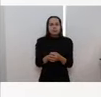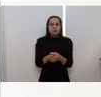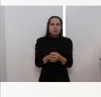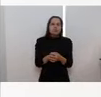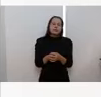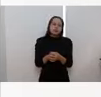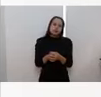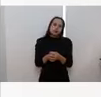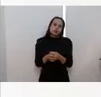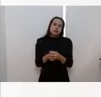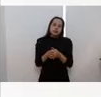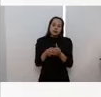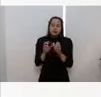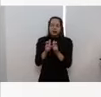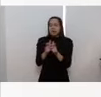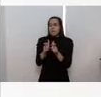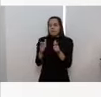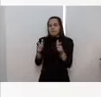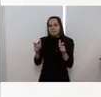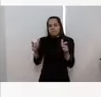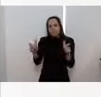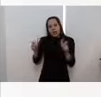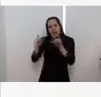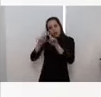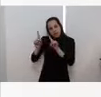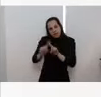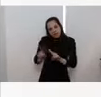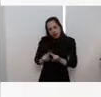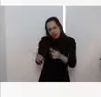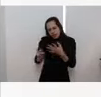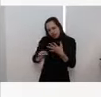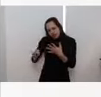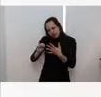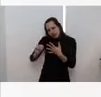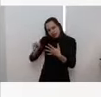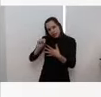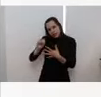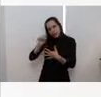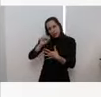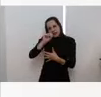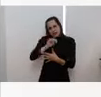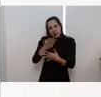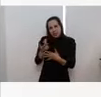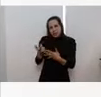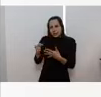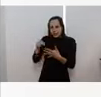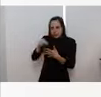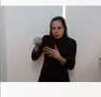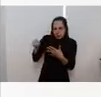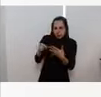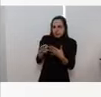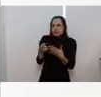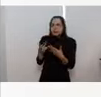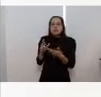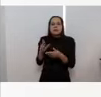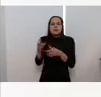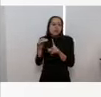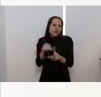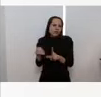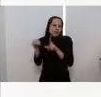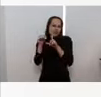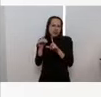interesante de estudiantes de diferentes niveles tanto en pregrado de áreas médicas así como también se han presentado de